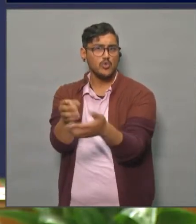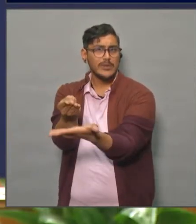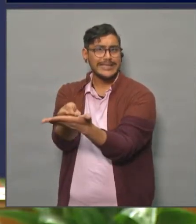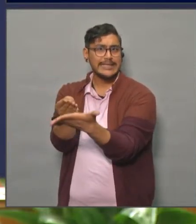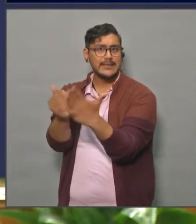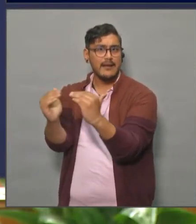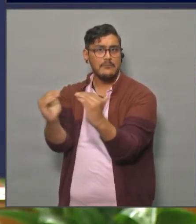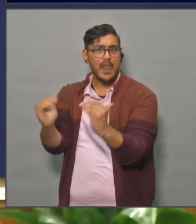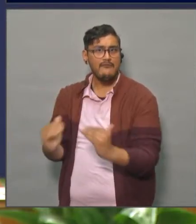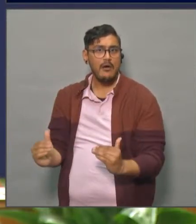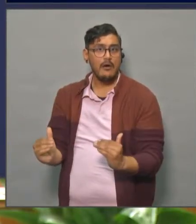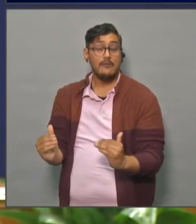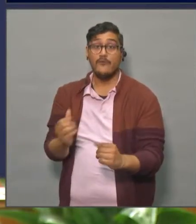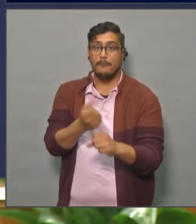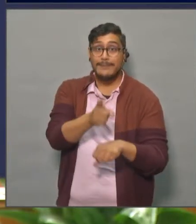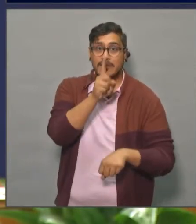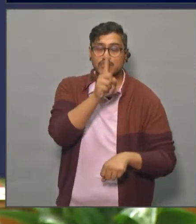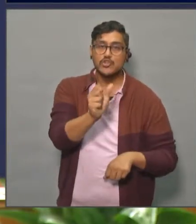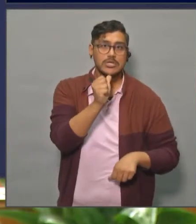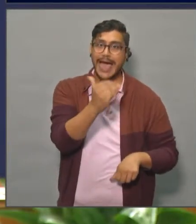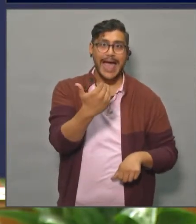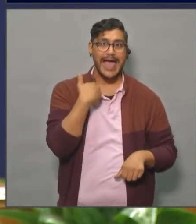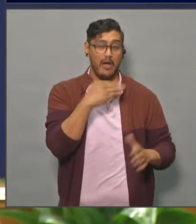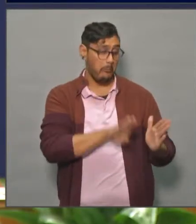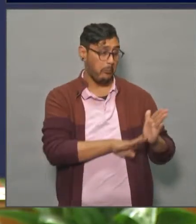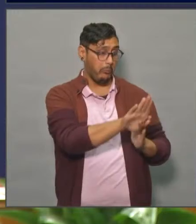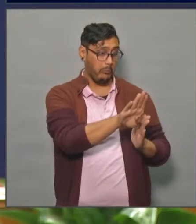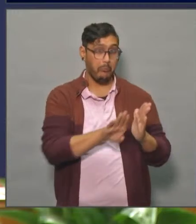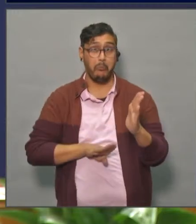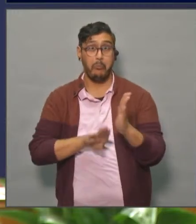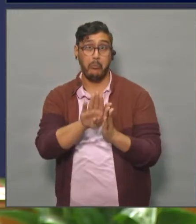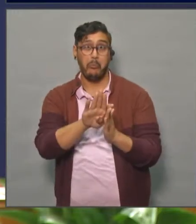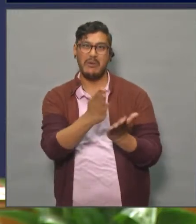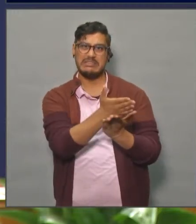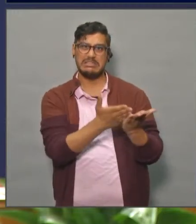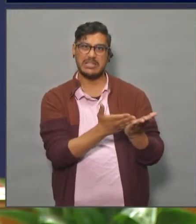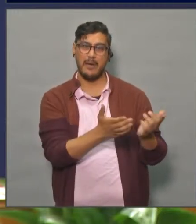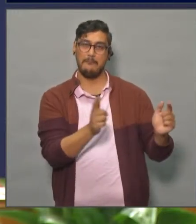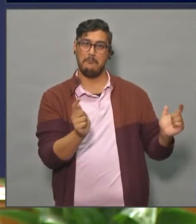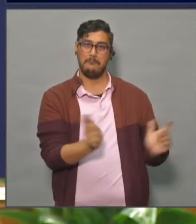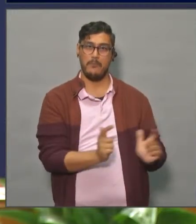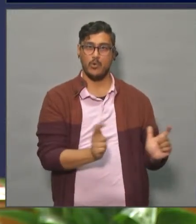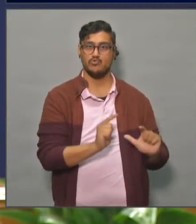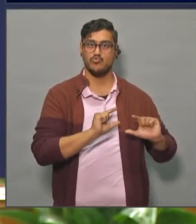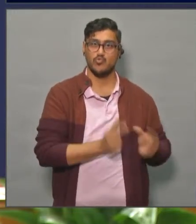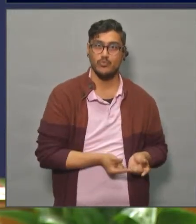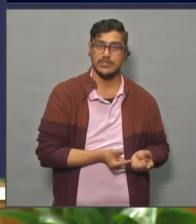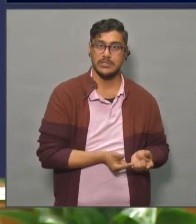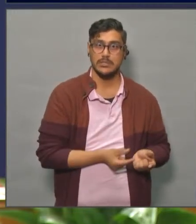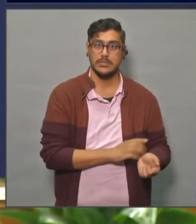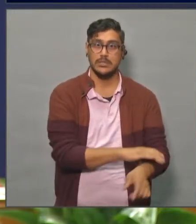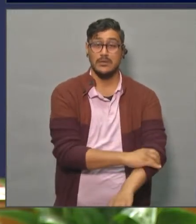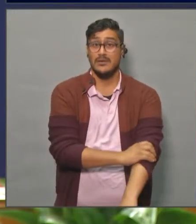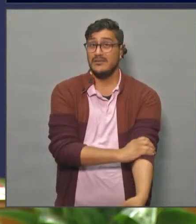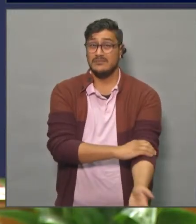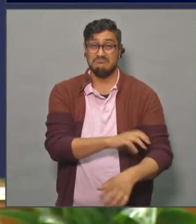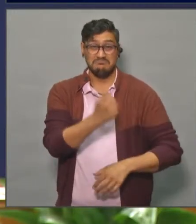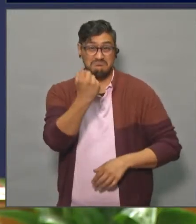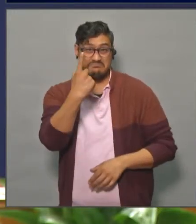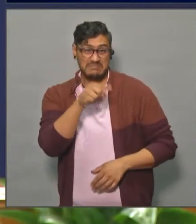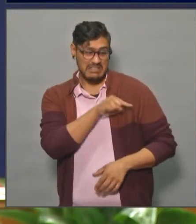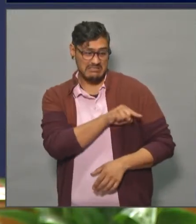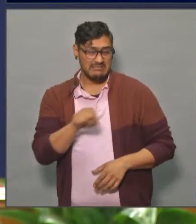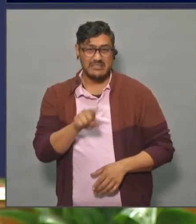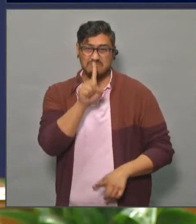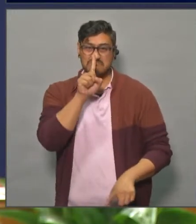asegurarnos de que no veamos aumentos significativos en algunos grupos. Esto será extremadamente importante